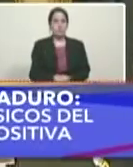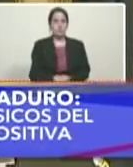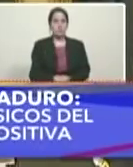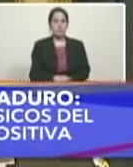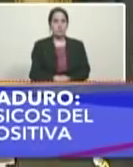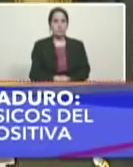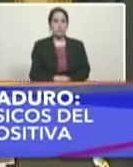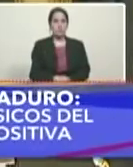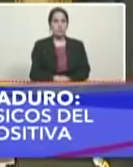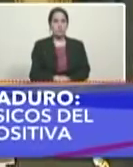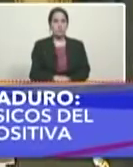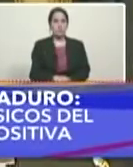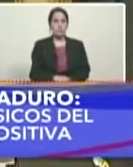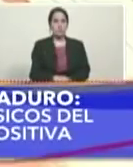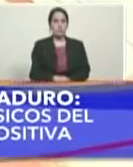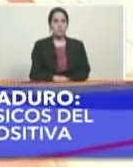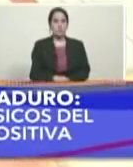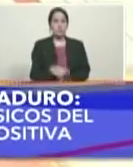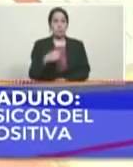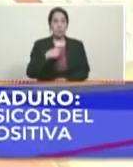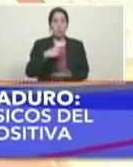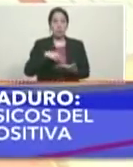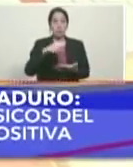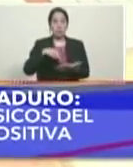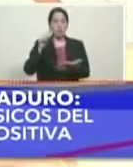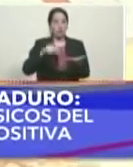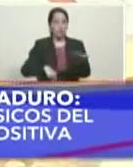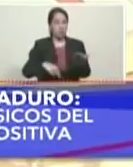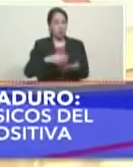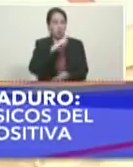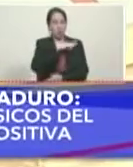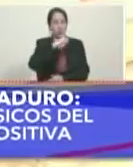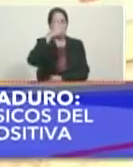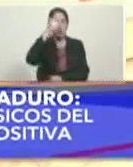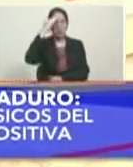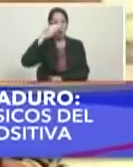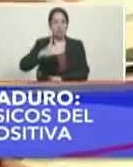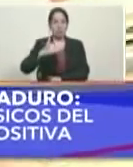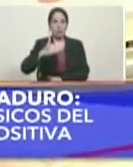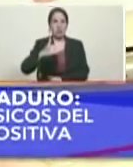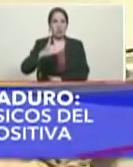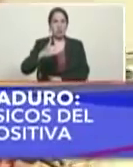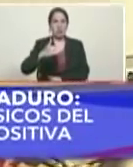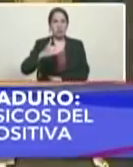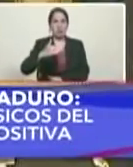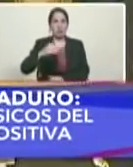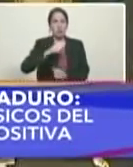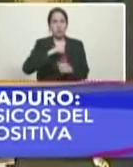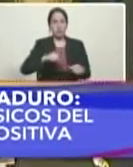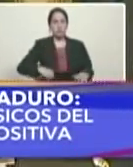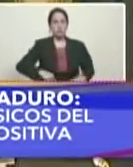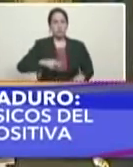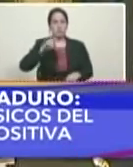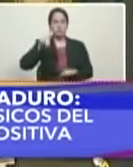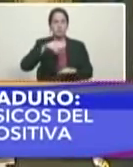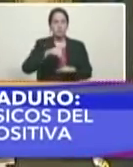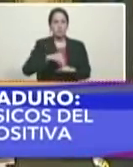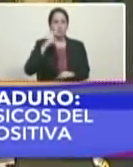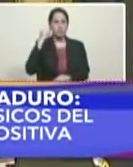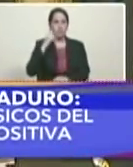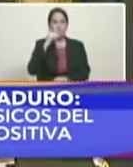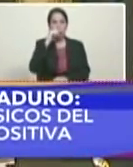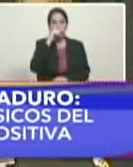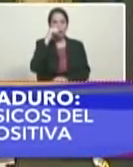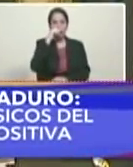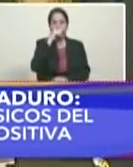de manera inmediata aquí está mi firma como comandante en jefe de la fuerza armada nacional bolivariana gobernando